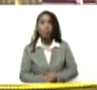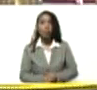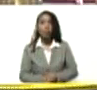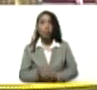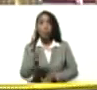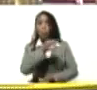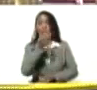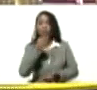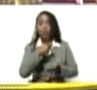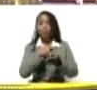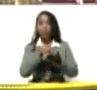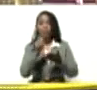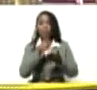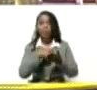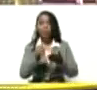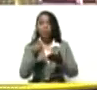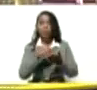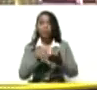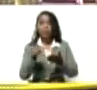Correcto.